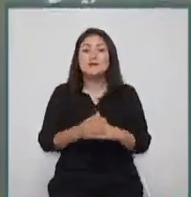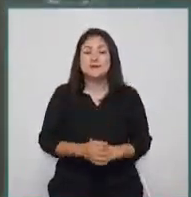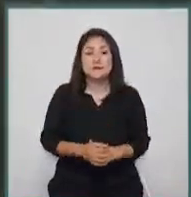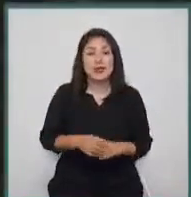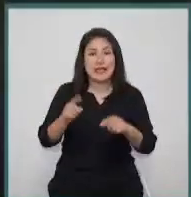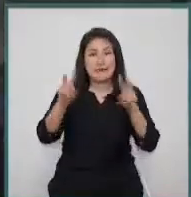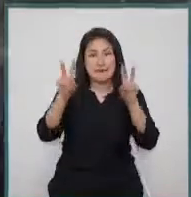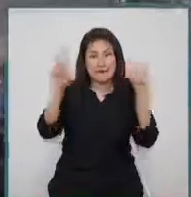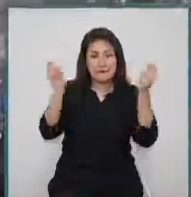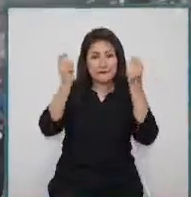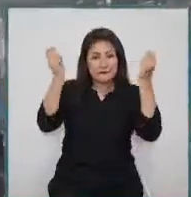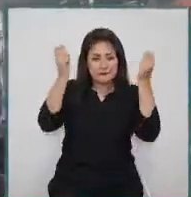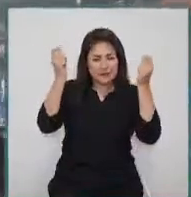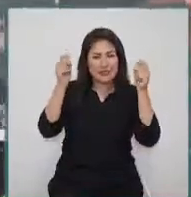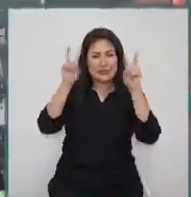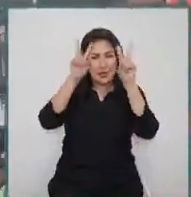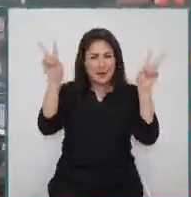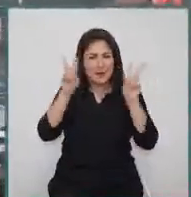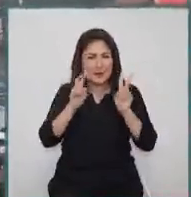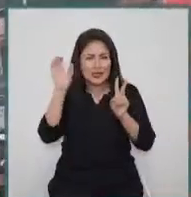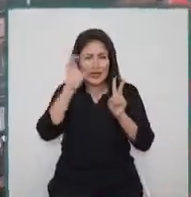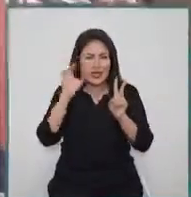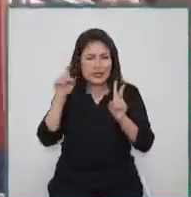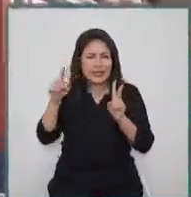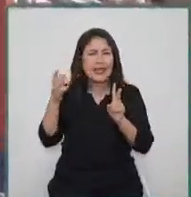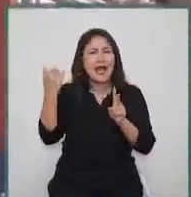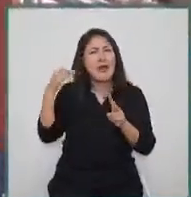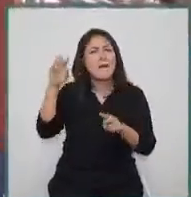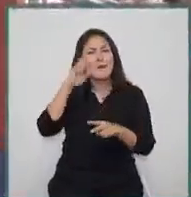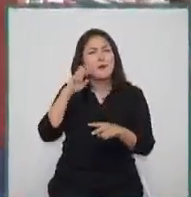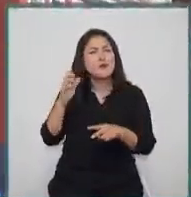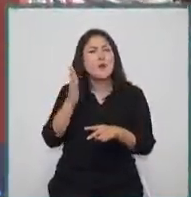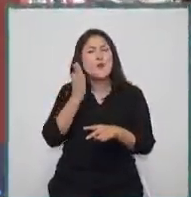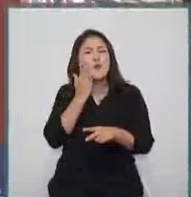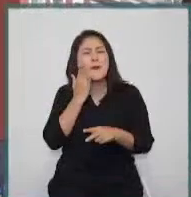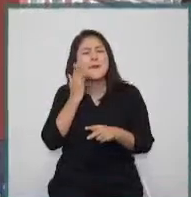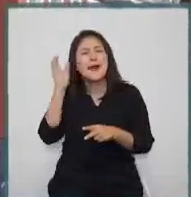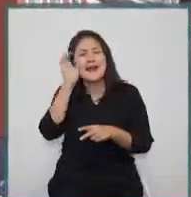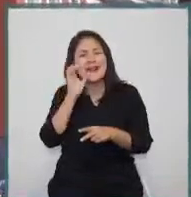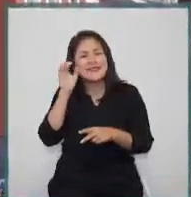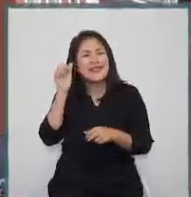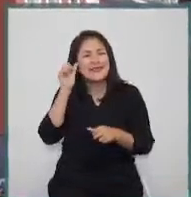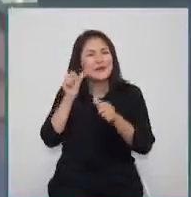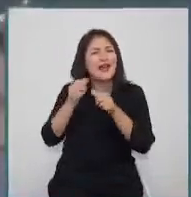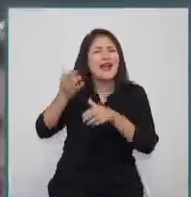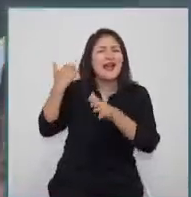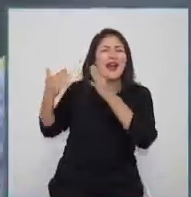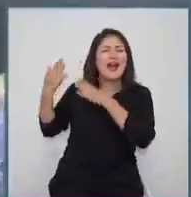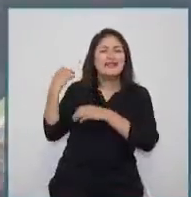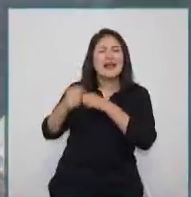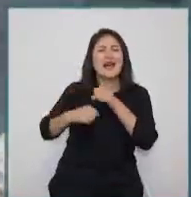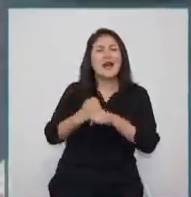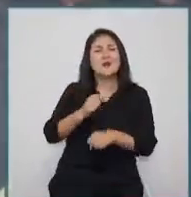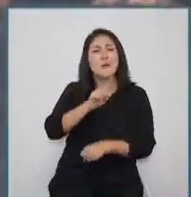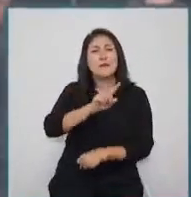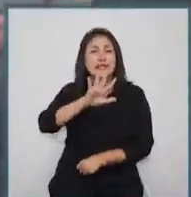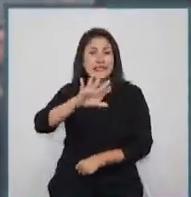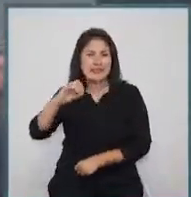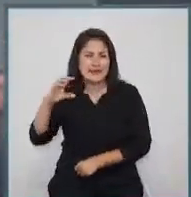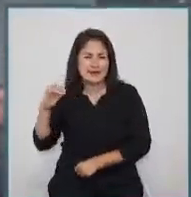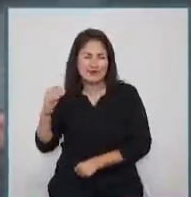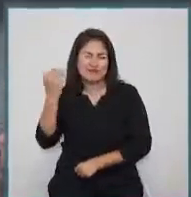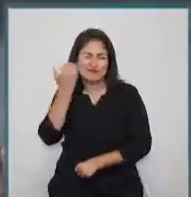origen. La festividad de la Mamacha Candelaria, como se le conoce en Puno, se remonta al siglo XVI y